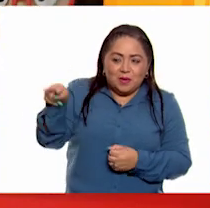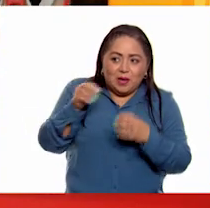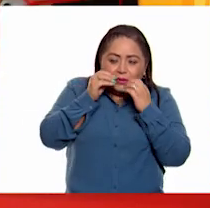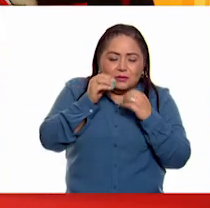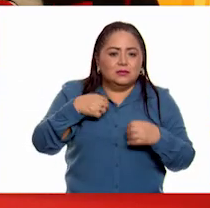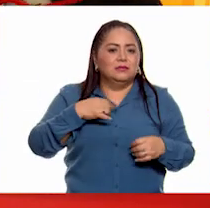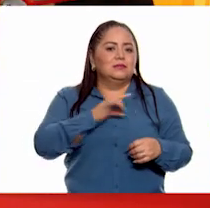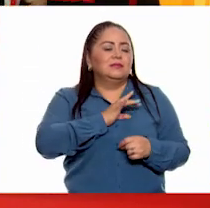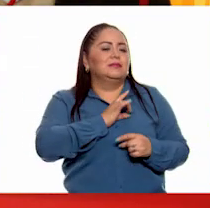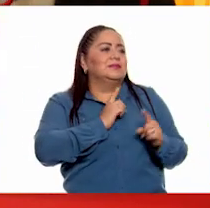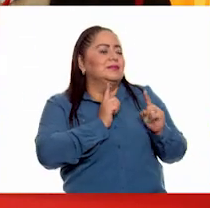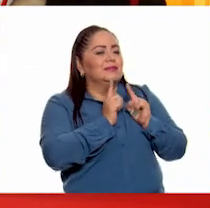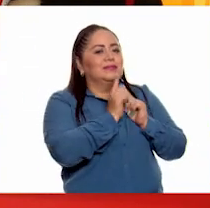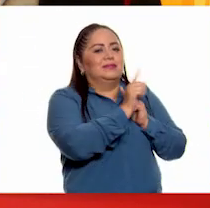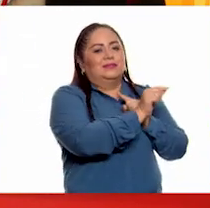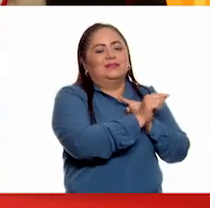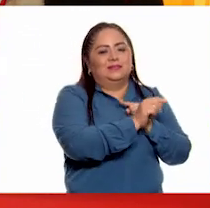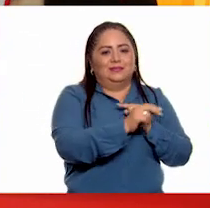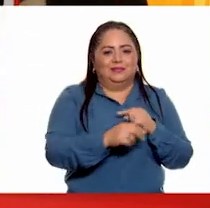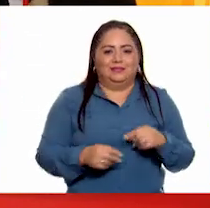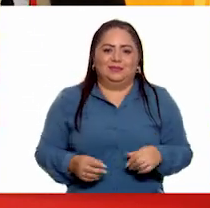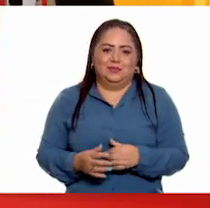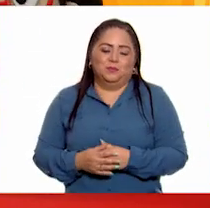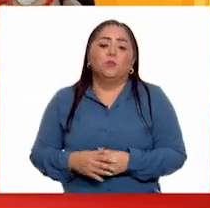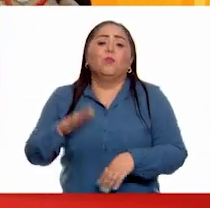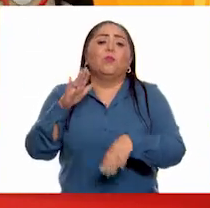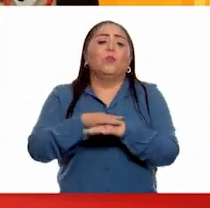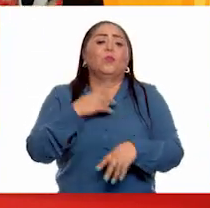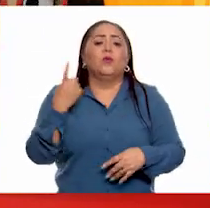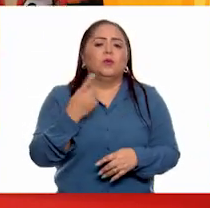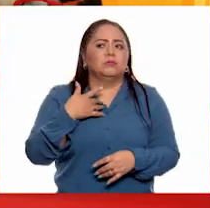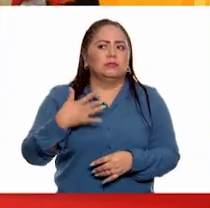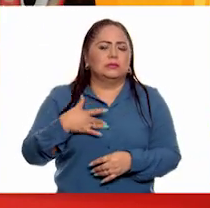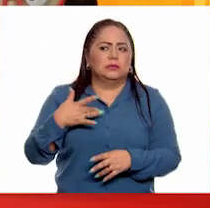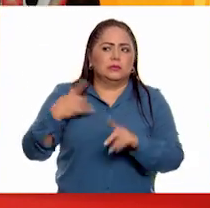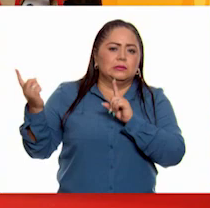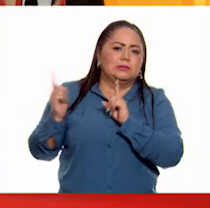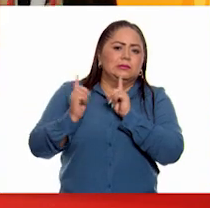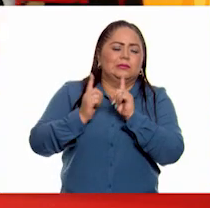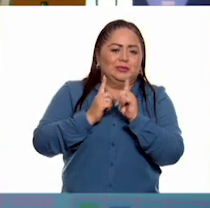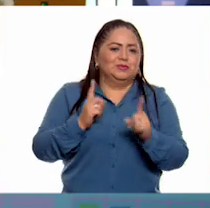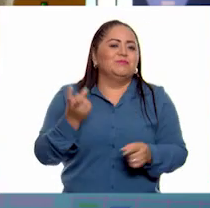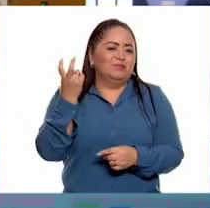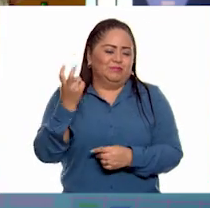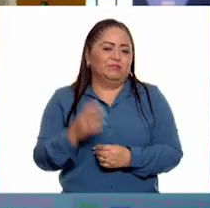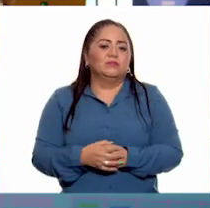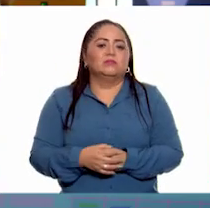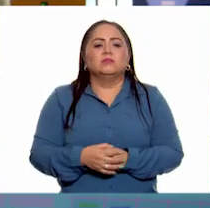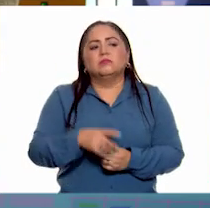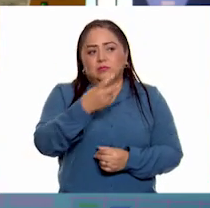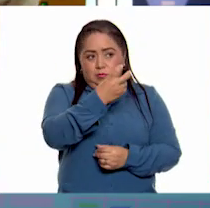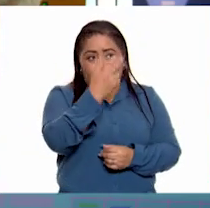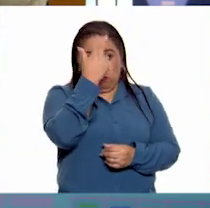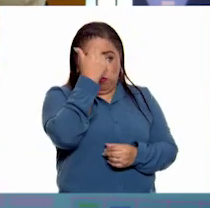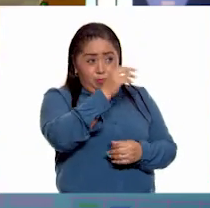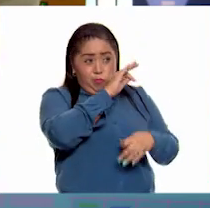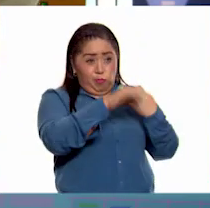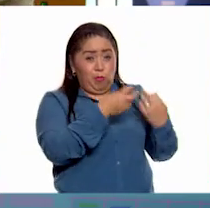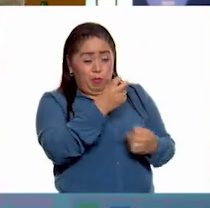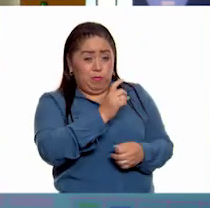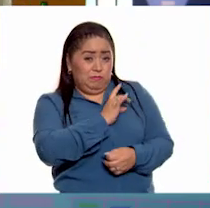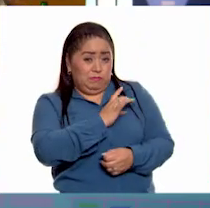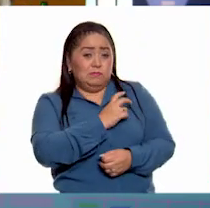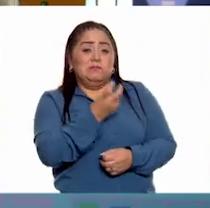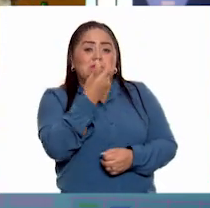ardilla cerca, me pongo en estado de alerta porque siento que me va a perseguir. Hay una razón detrás de todos los miedos